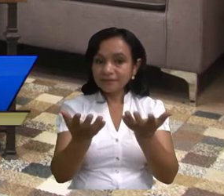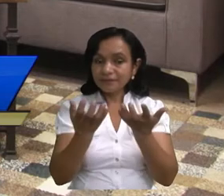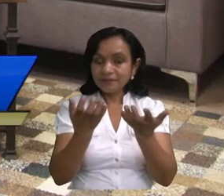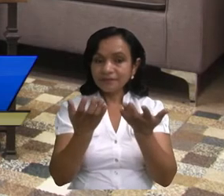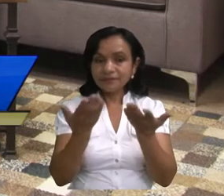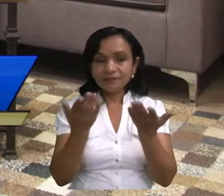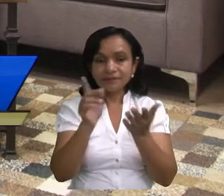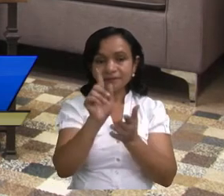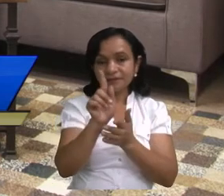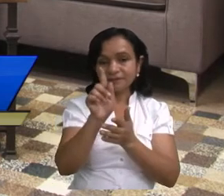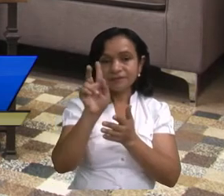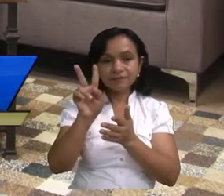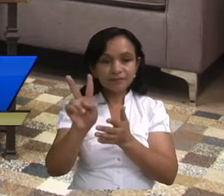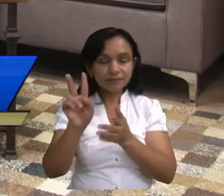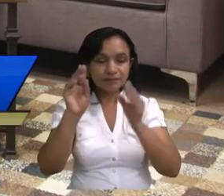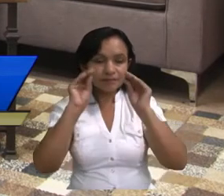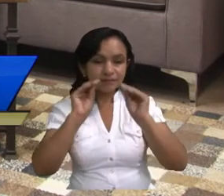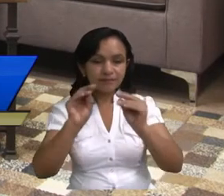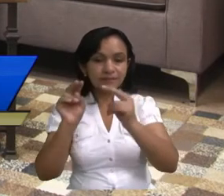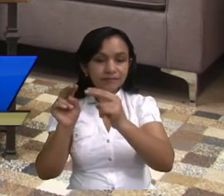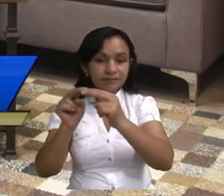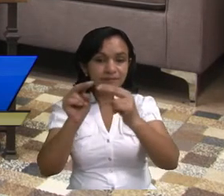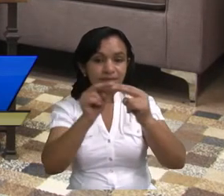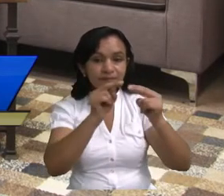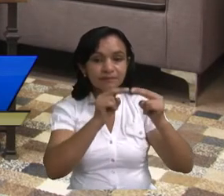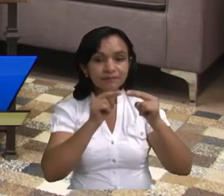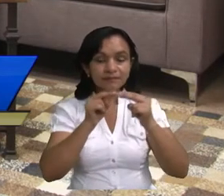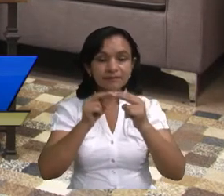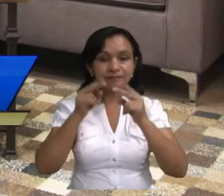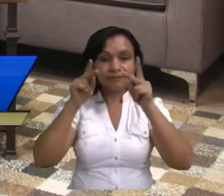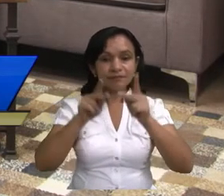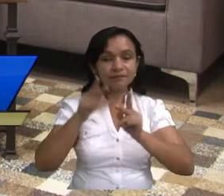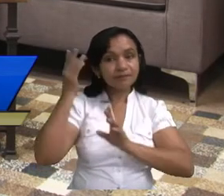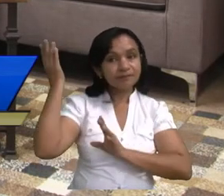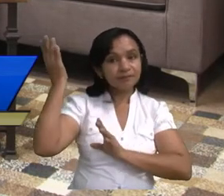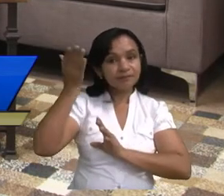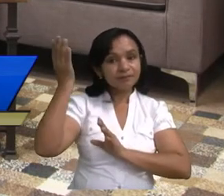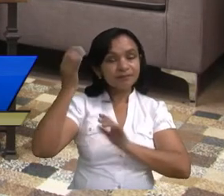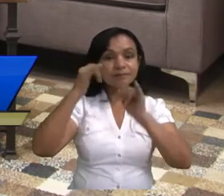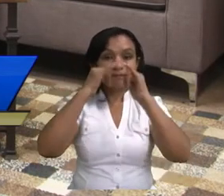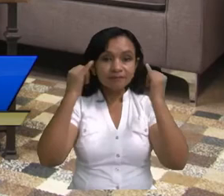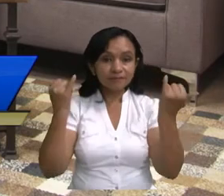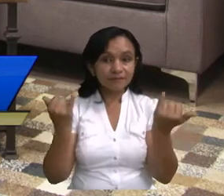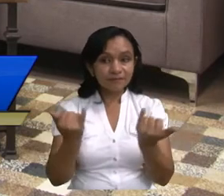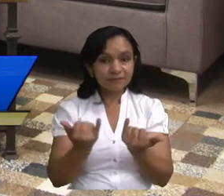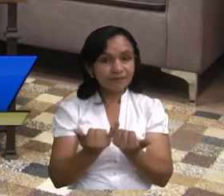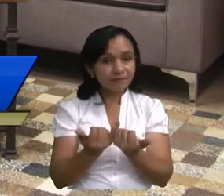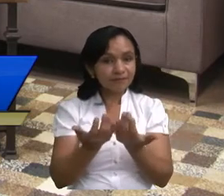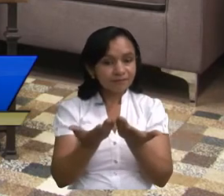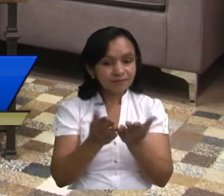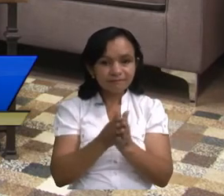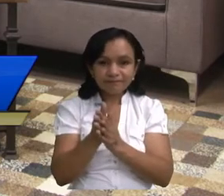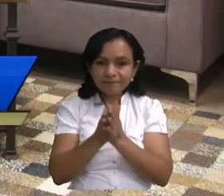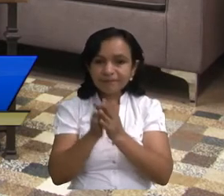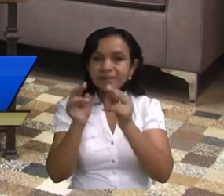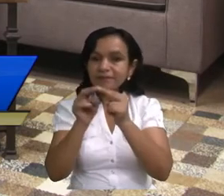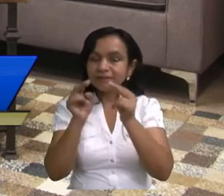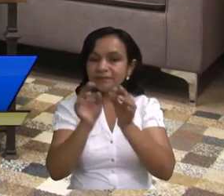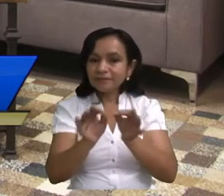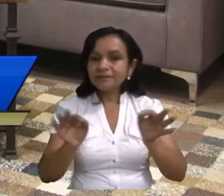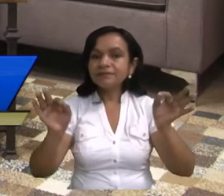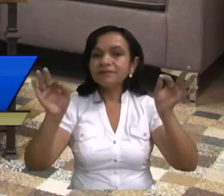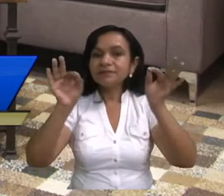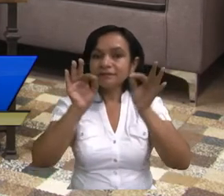es la televisión educativa, mucho contacto para traer conferencitas internacional. Claro. Entonces, ahí hay un contacto